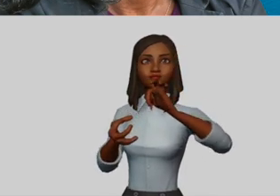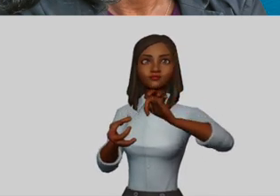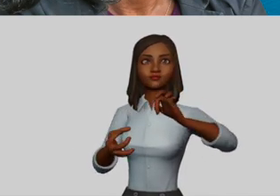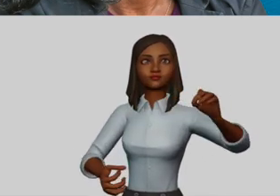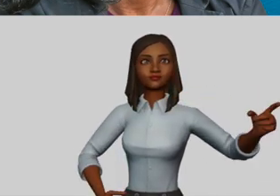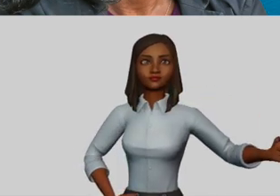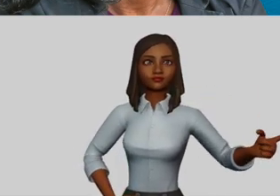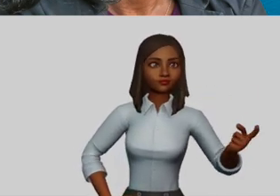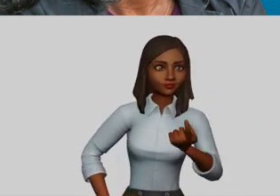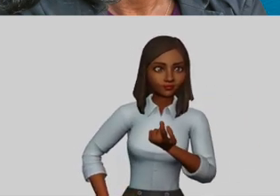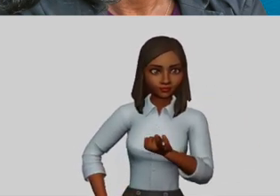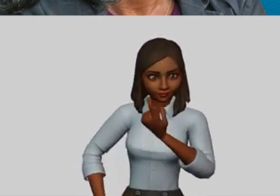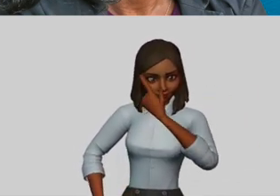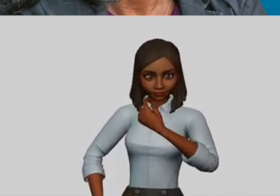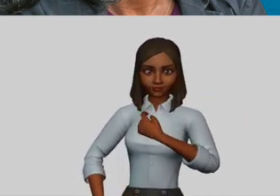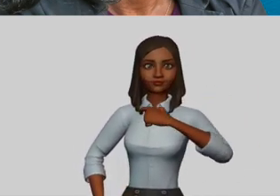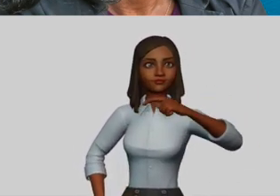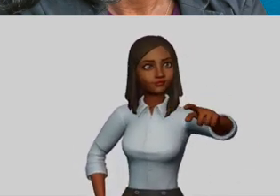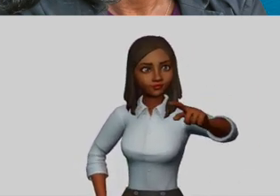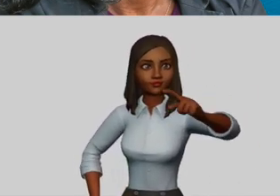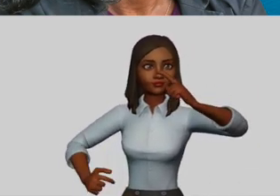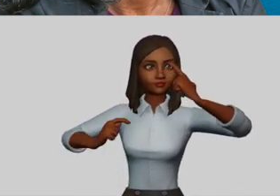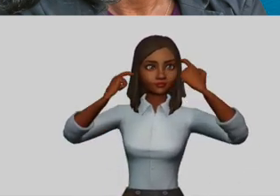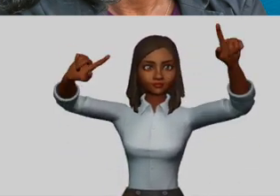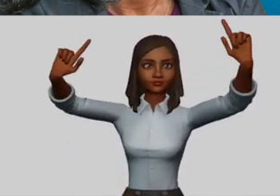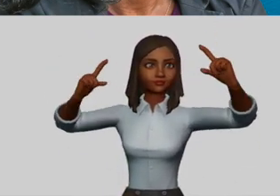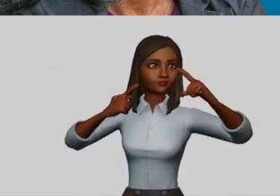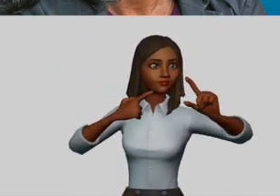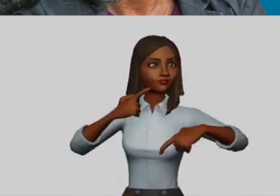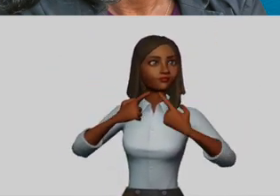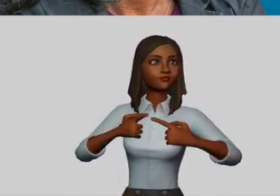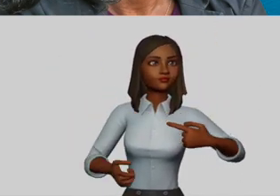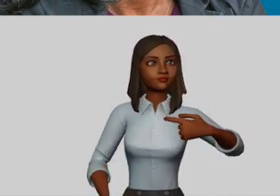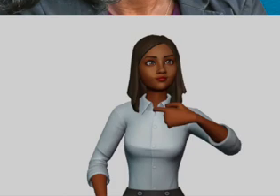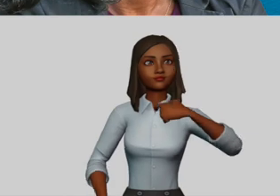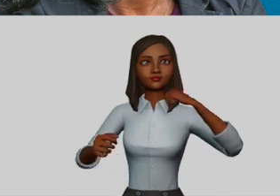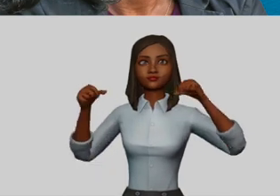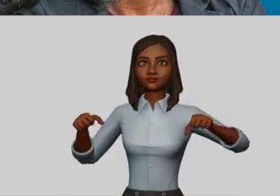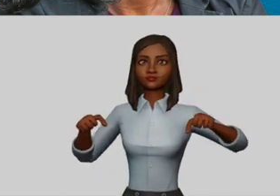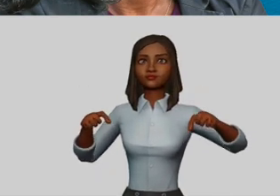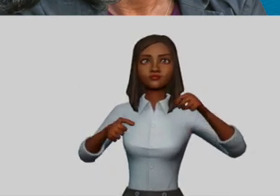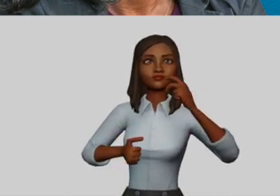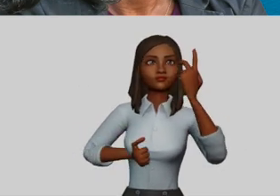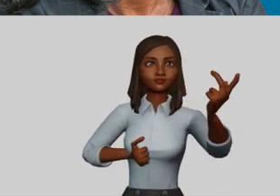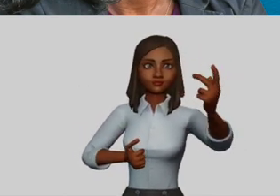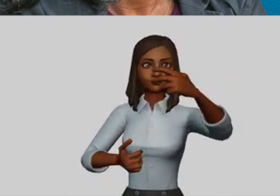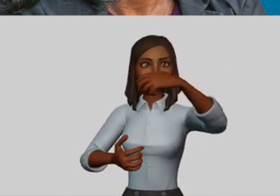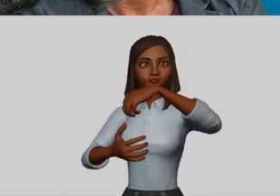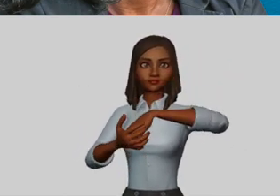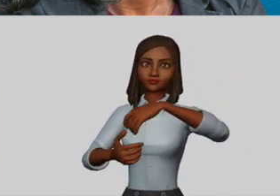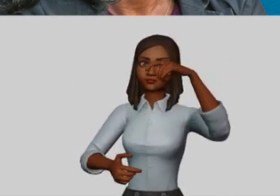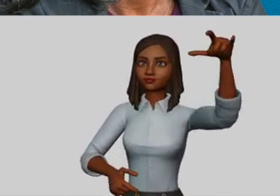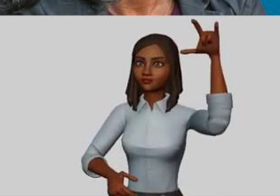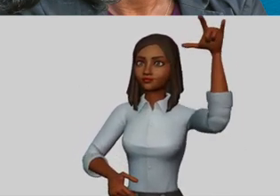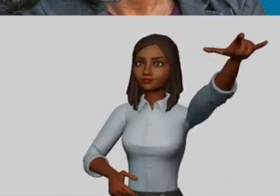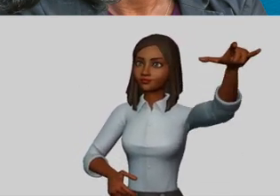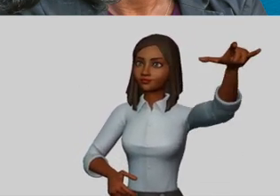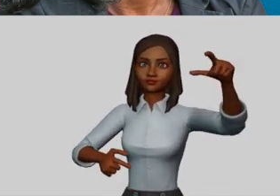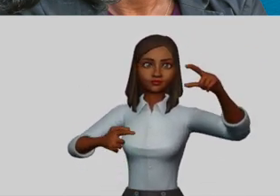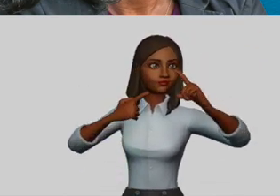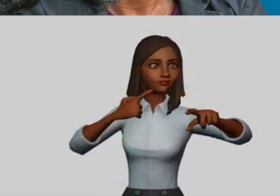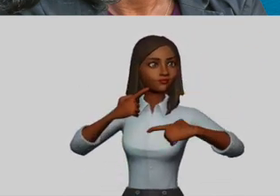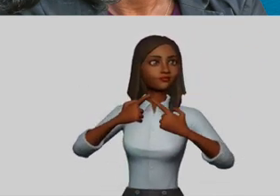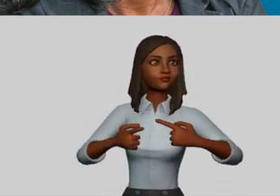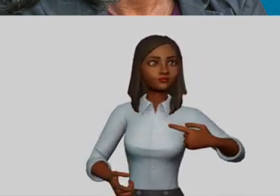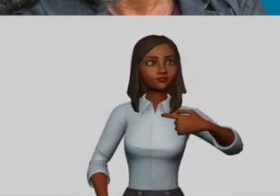ojalá que nadie de Google lo esté escuchando. O sea, no somos pendejos. Nosotros tampoco no estamos dando lo que estamos haciendo porque